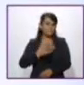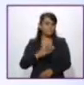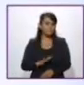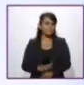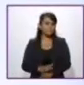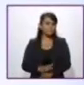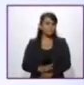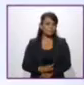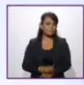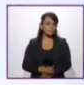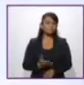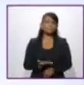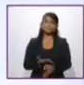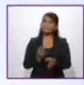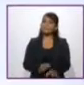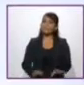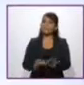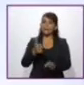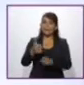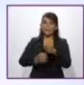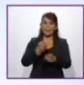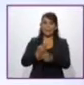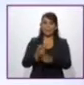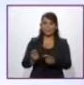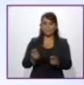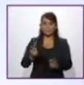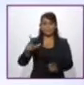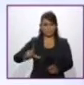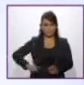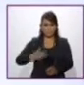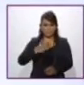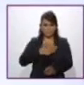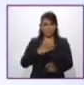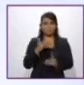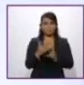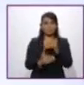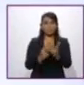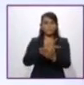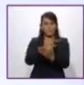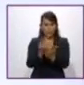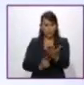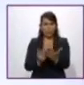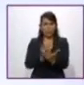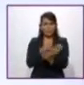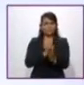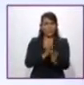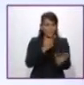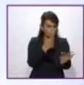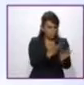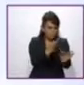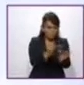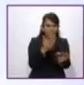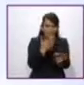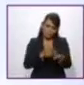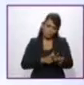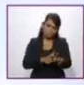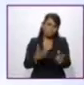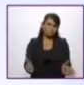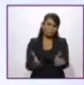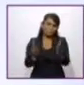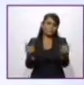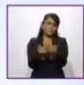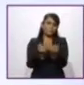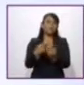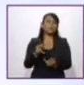medidas oportunas para que los siguientes 6 años, dándole continuidad, sí, a los buenos programas ya establecidos, pero también políticas